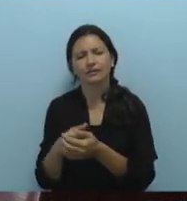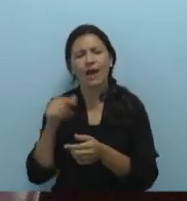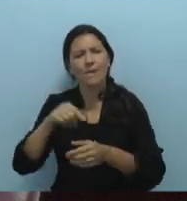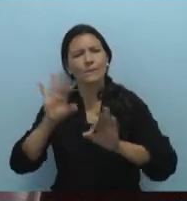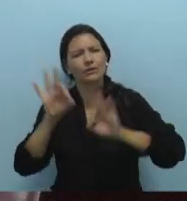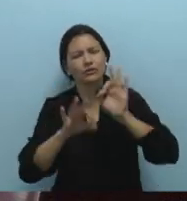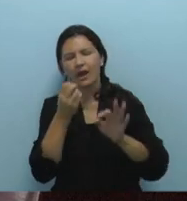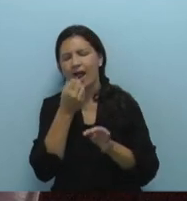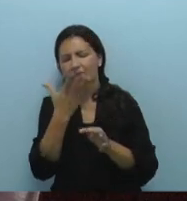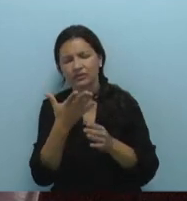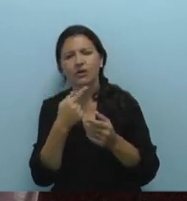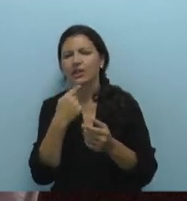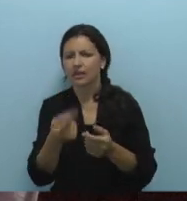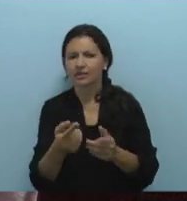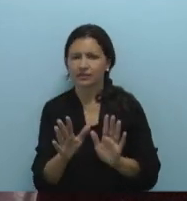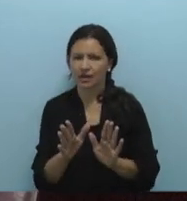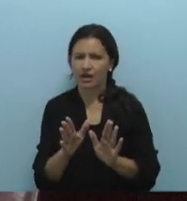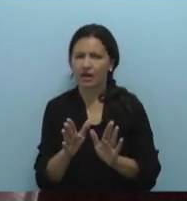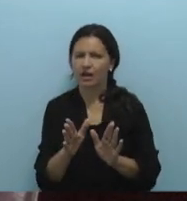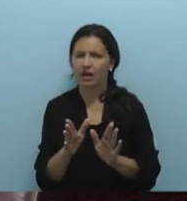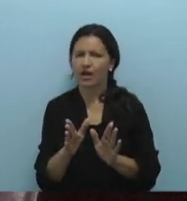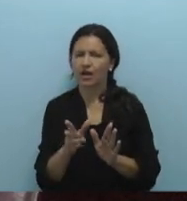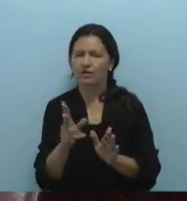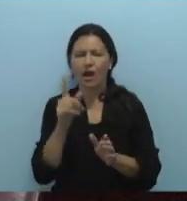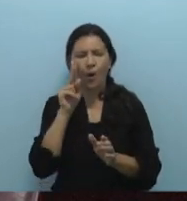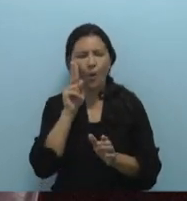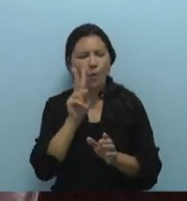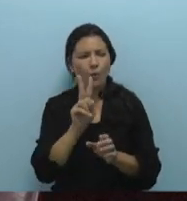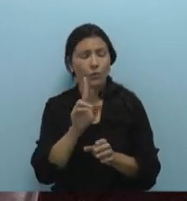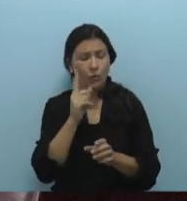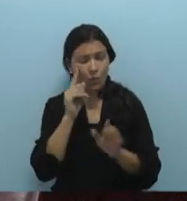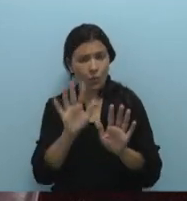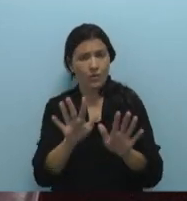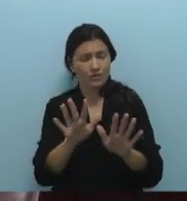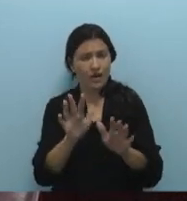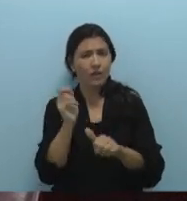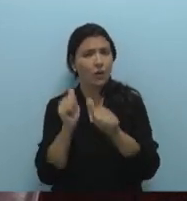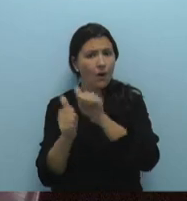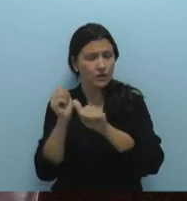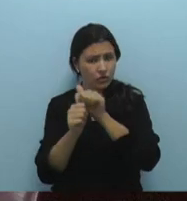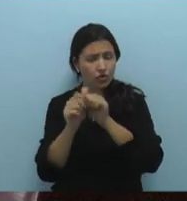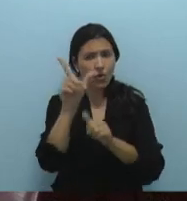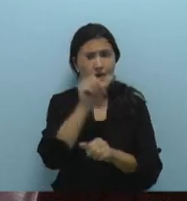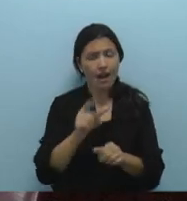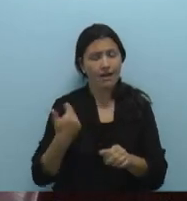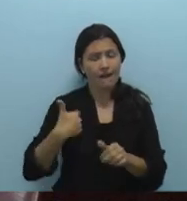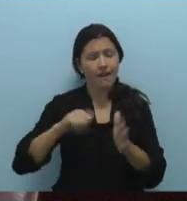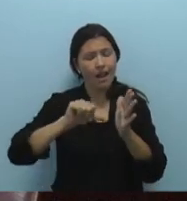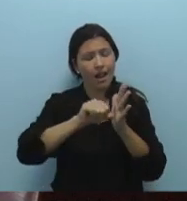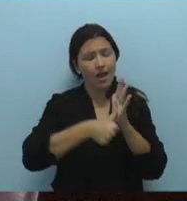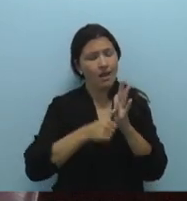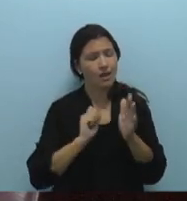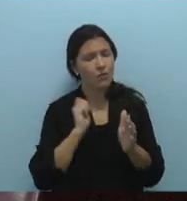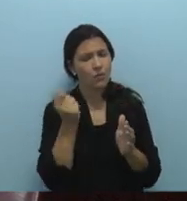esa preocupación. Pero lo que está en riesgo, en definitiva, es nuestra historia, nuestra identidad y,